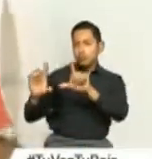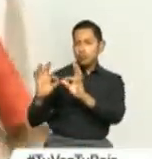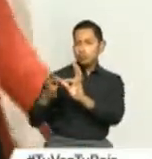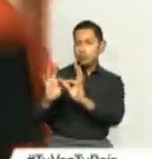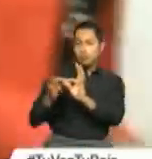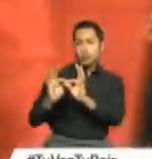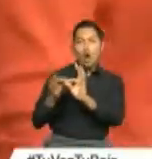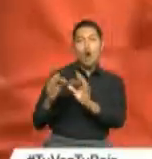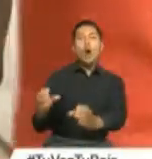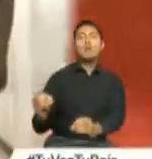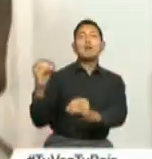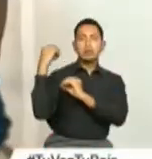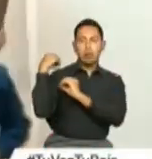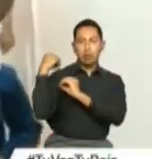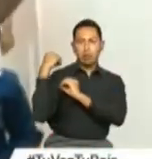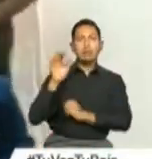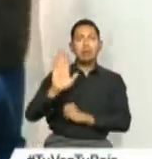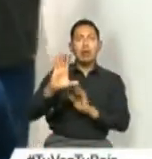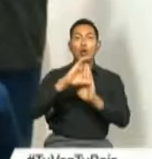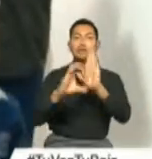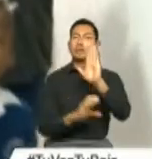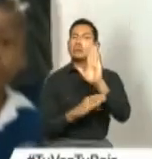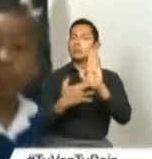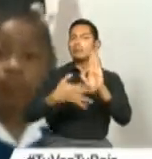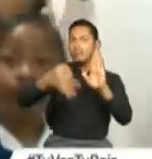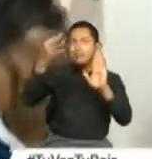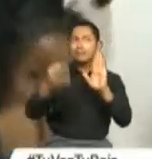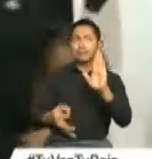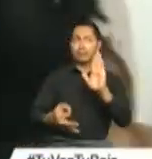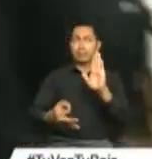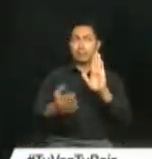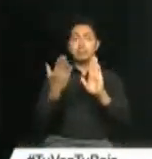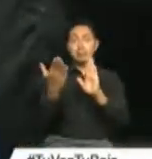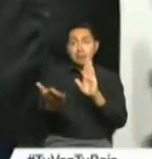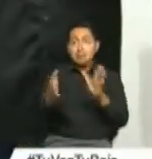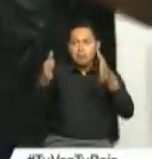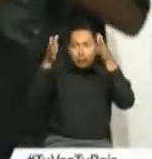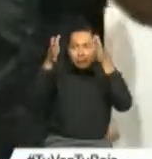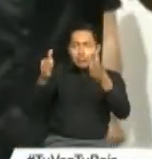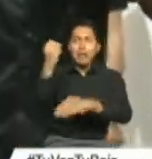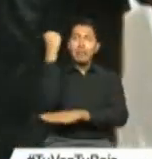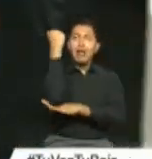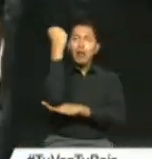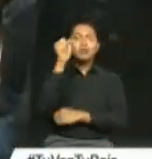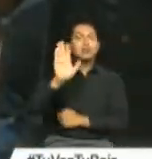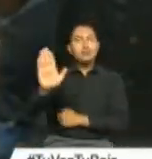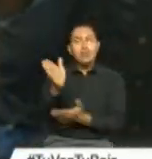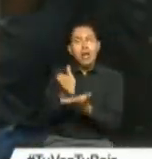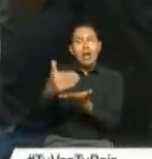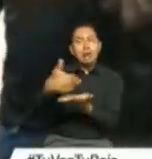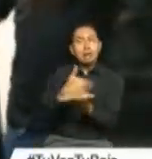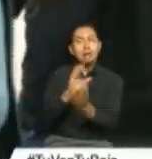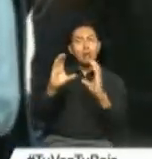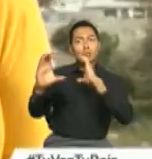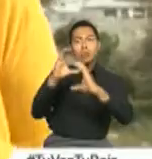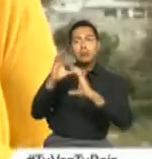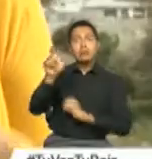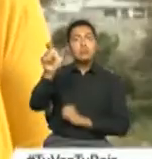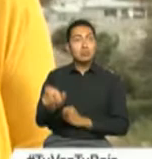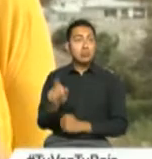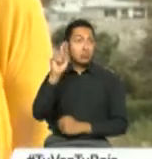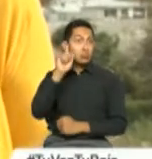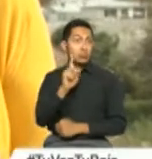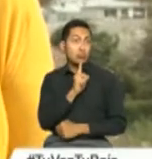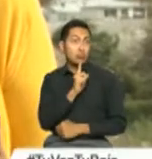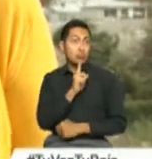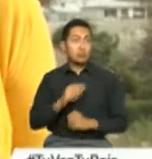intérprete es un acierto de la Constitución de Montecristi, por cuanto garantiza el legítimo acceso a la comunicación. Nos